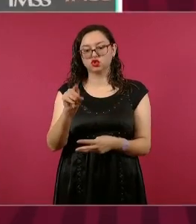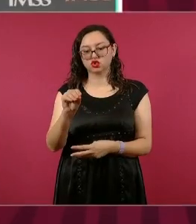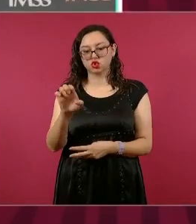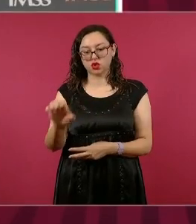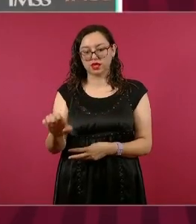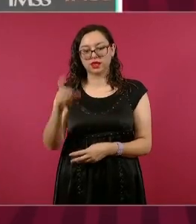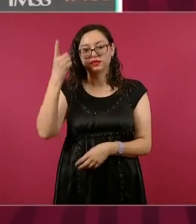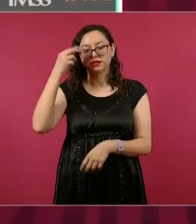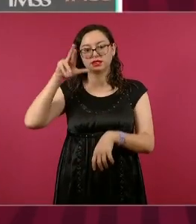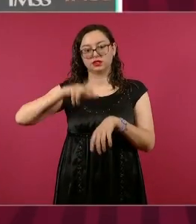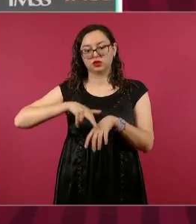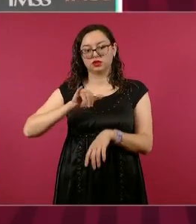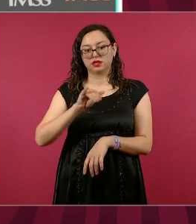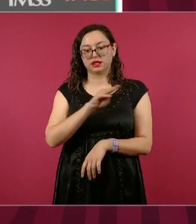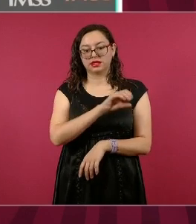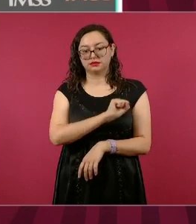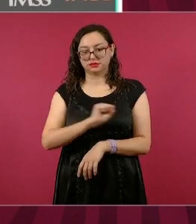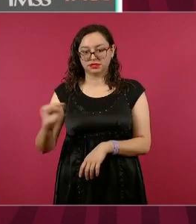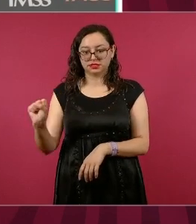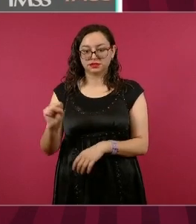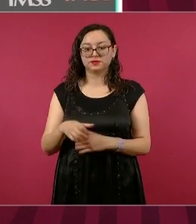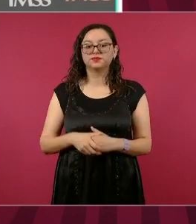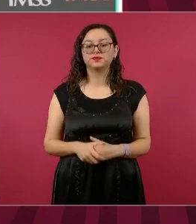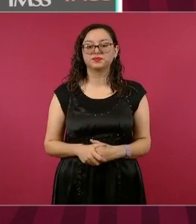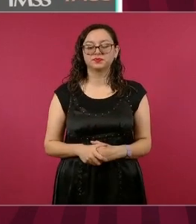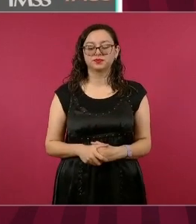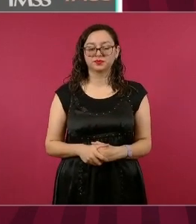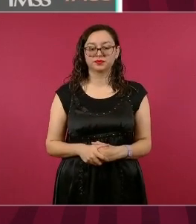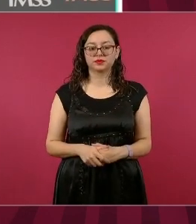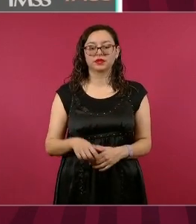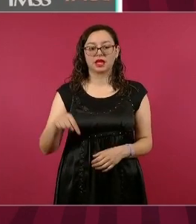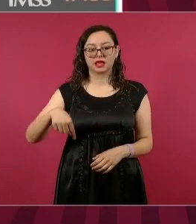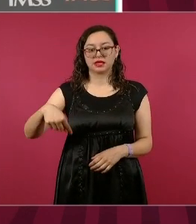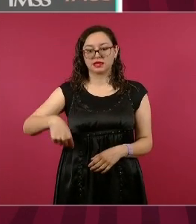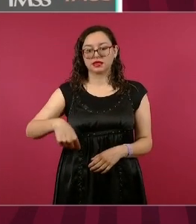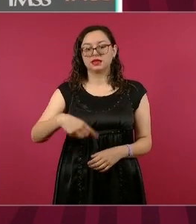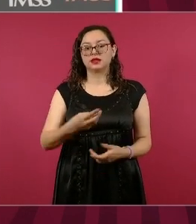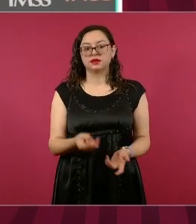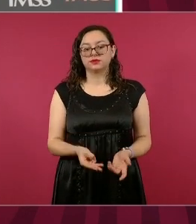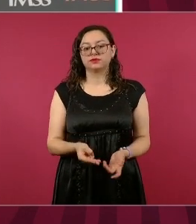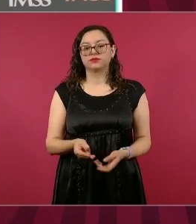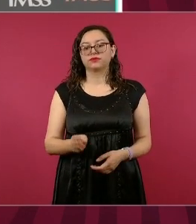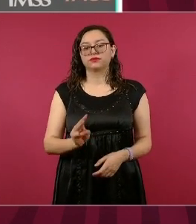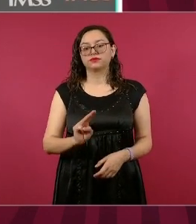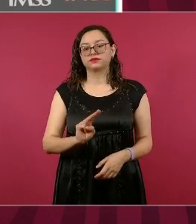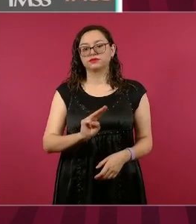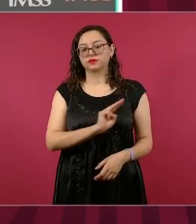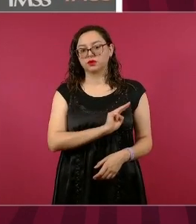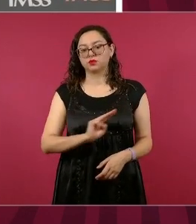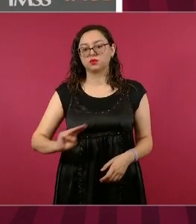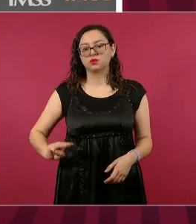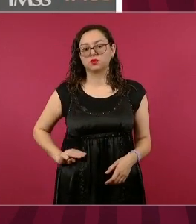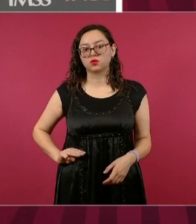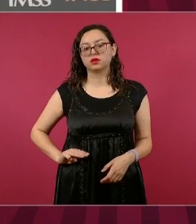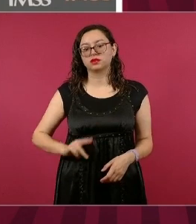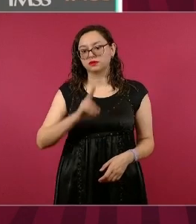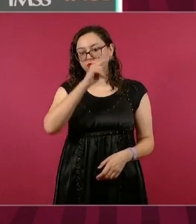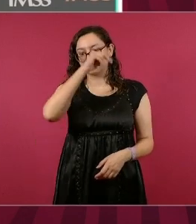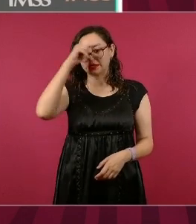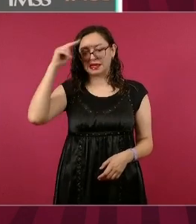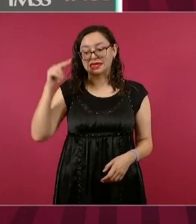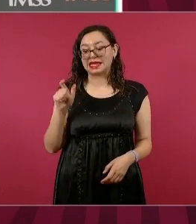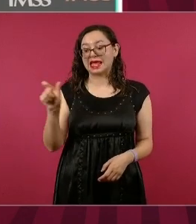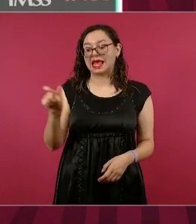Seguro Social. Nos encontramos presentes en el municipio de Jalisco con X, Jalisco Nayarit, en